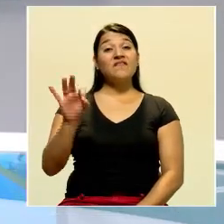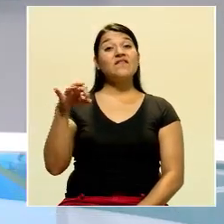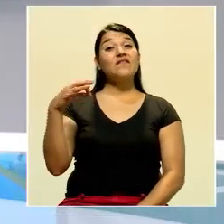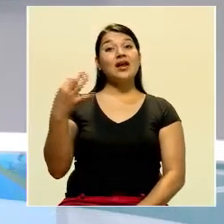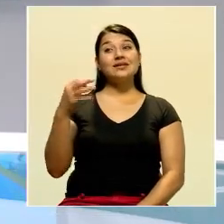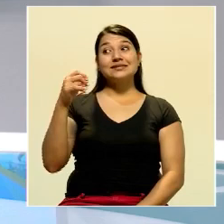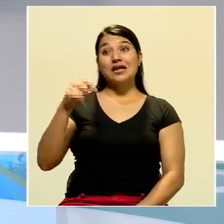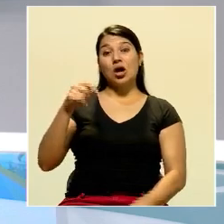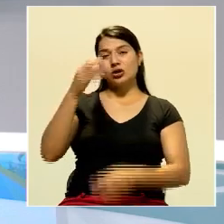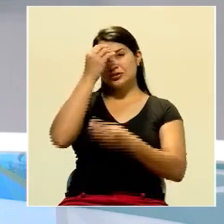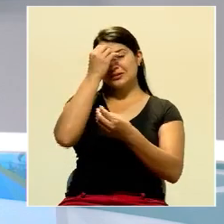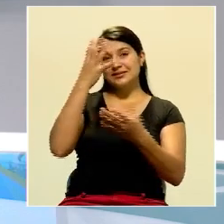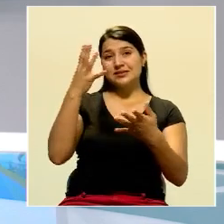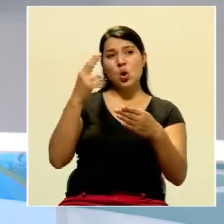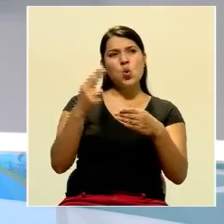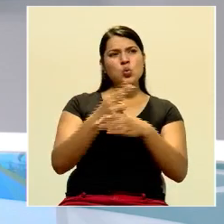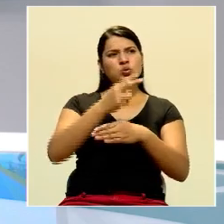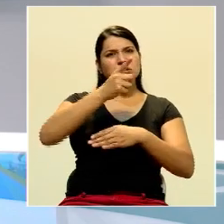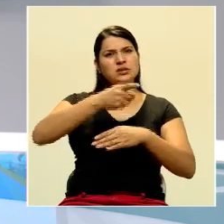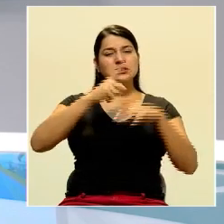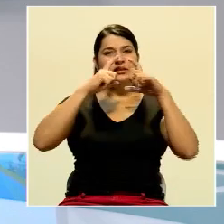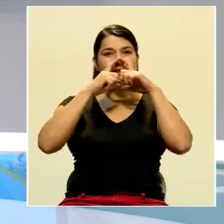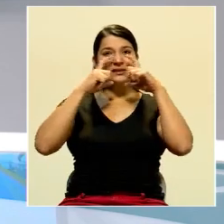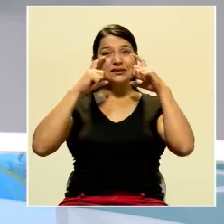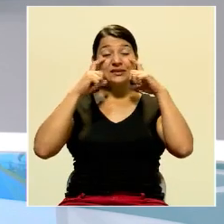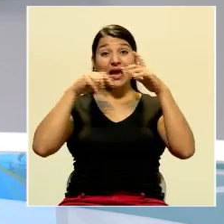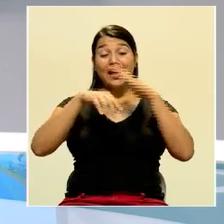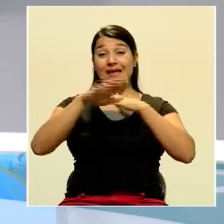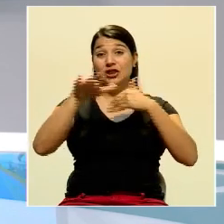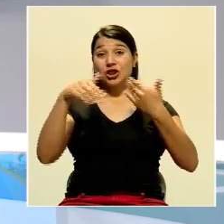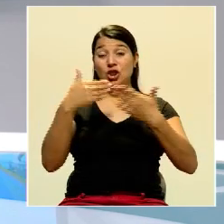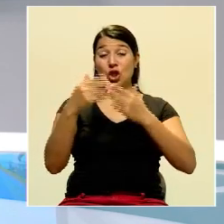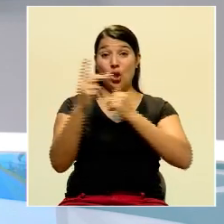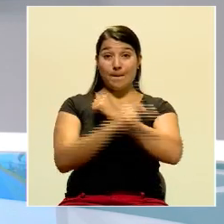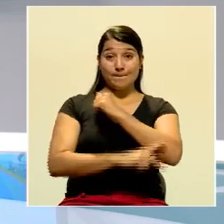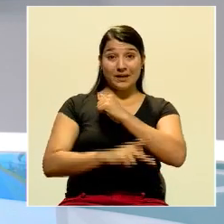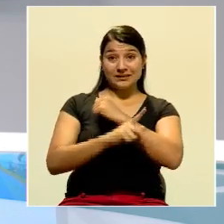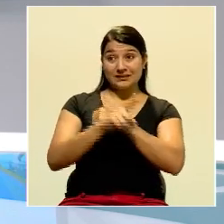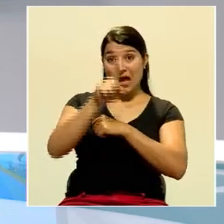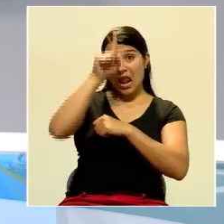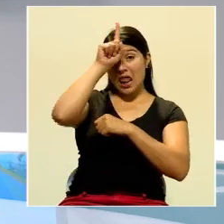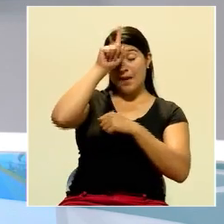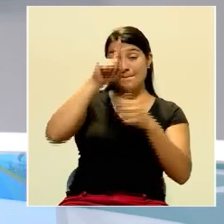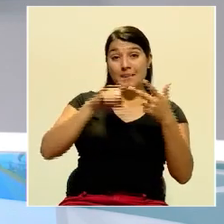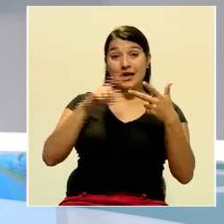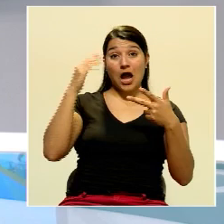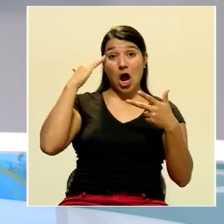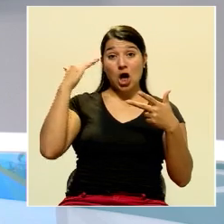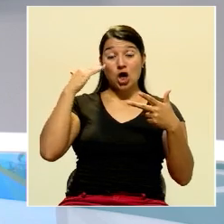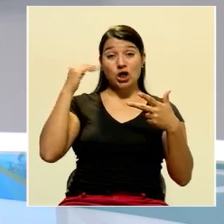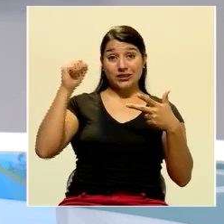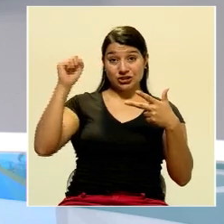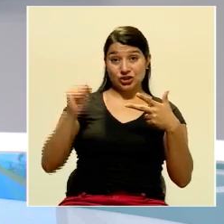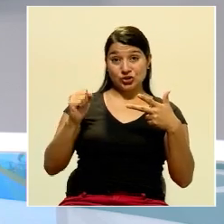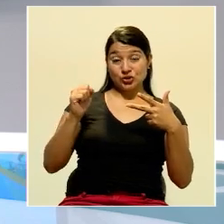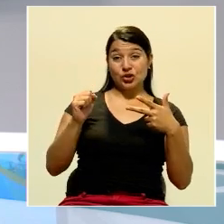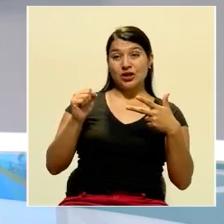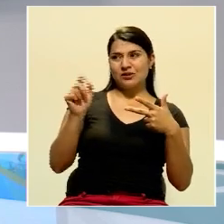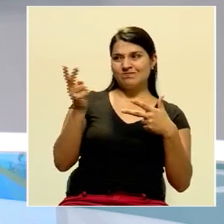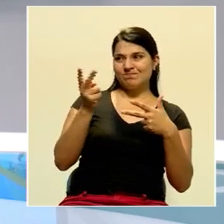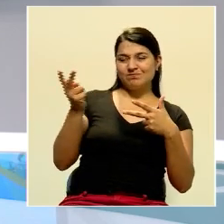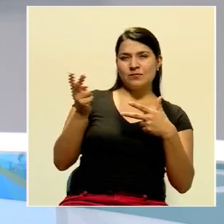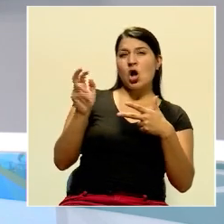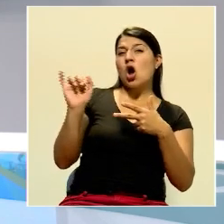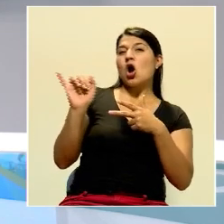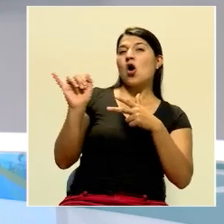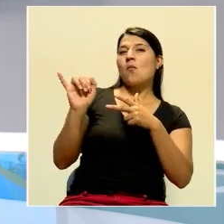Francia anunció el uso obligatorio de la mascarilla en todo el país y Alemania y Corea del Sur, considerados modelos en